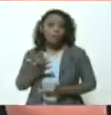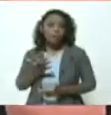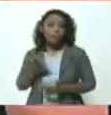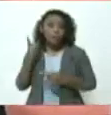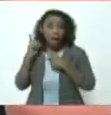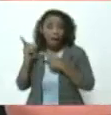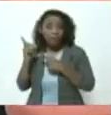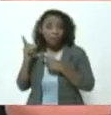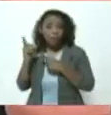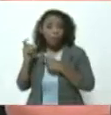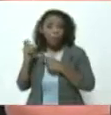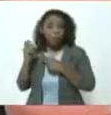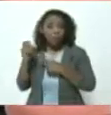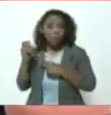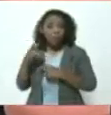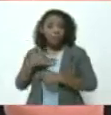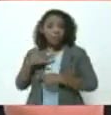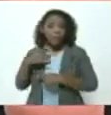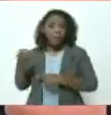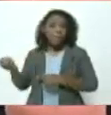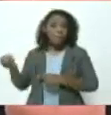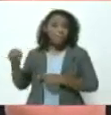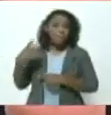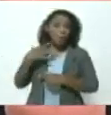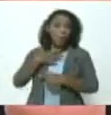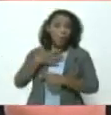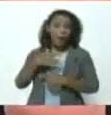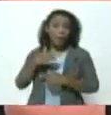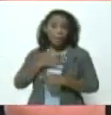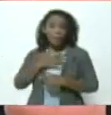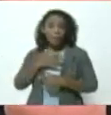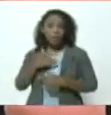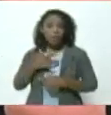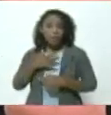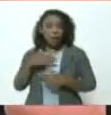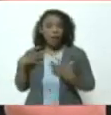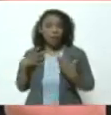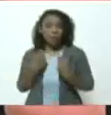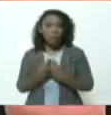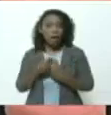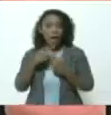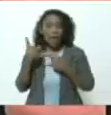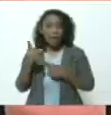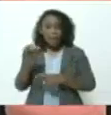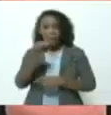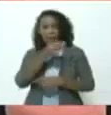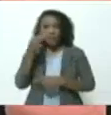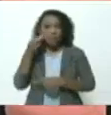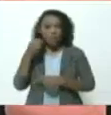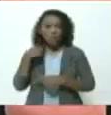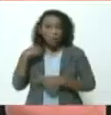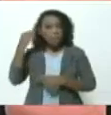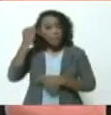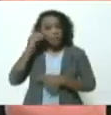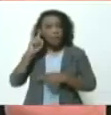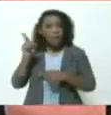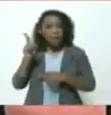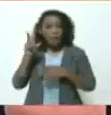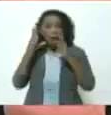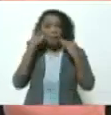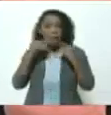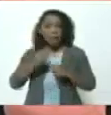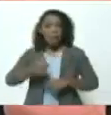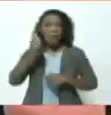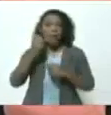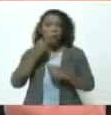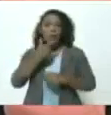Eso me lo transmitió él, igual yo lo seguí con mis compañeros y fue maravilloso. Yo creo que ha sido de las experiencias más bonitas